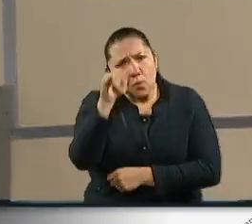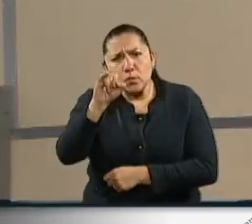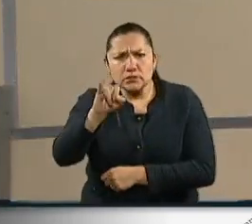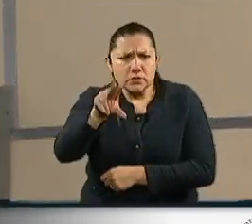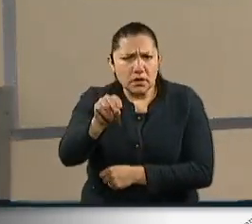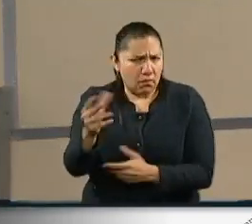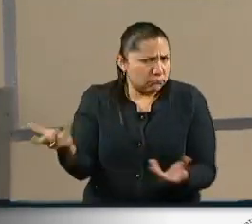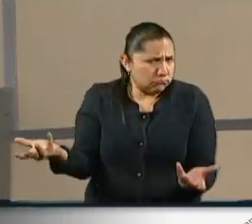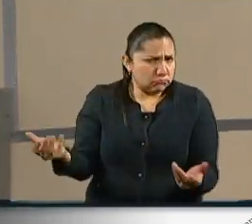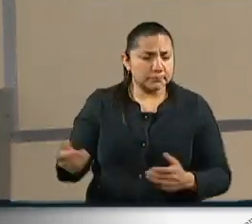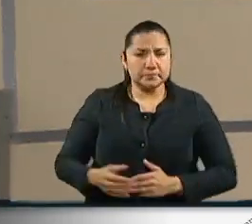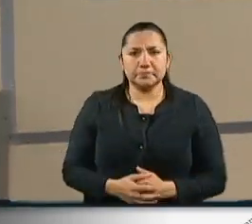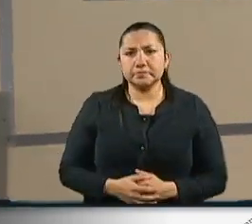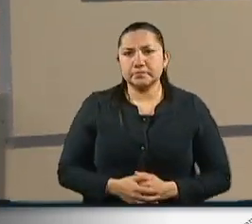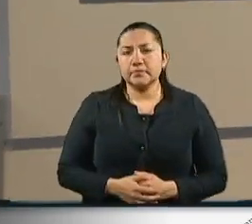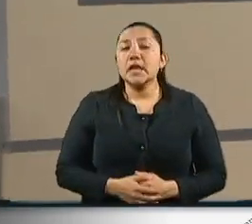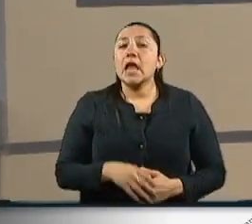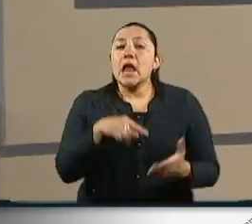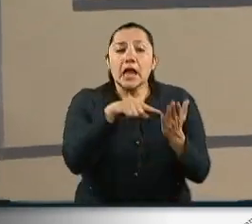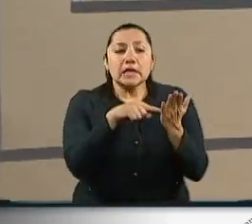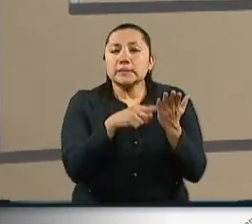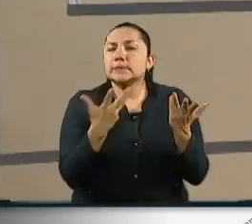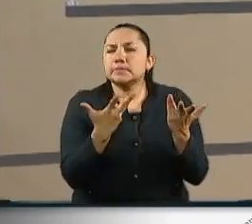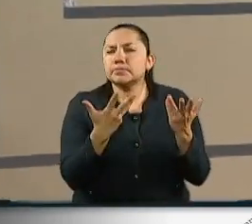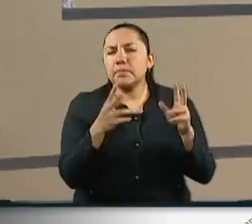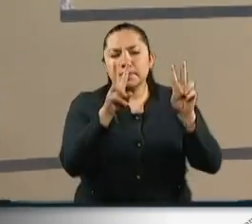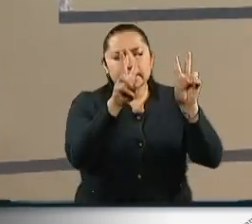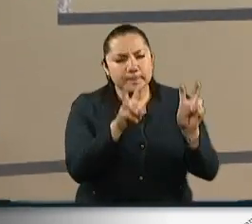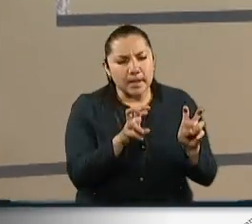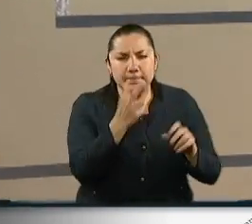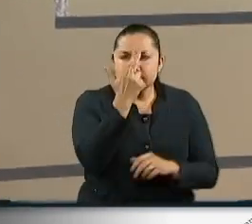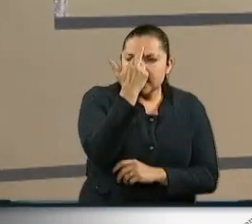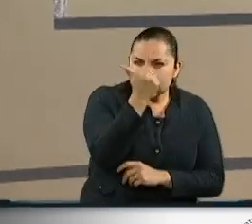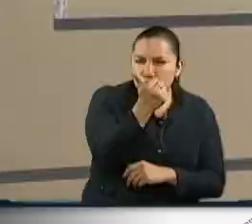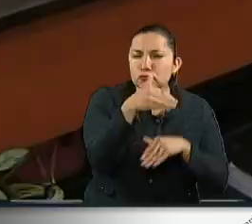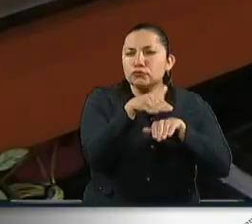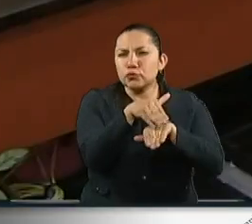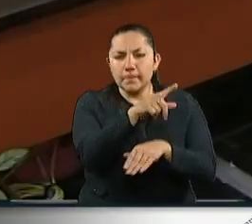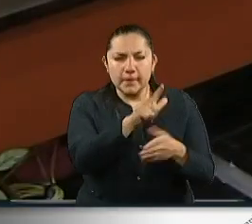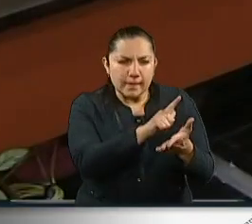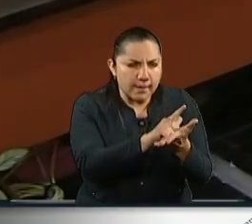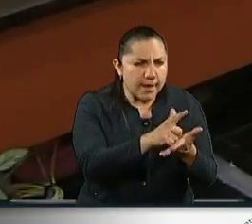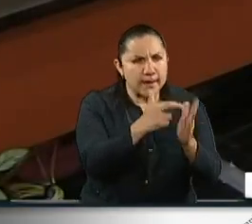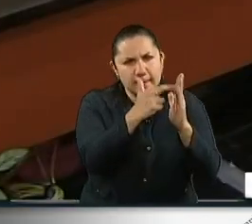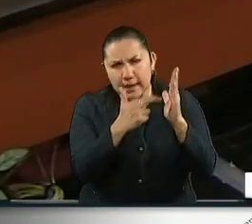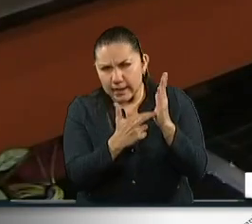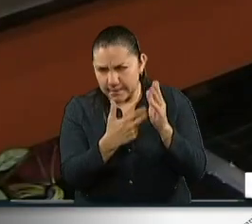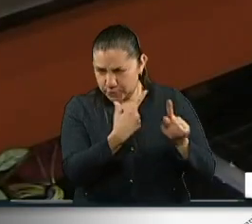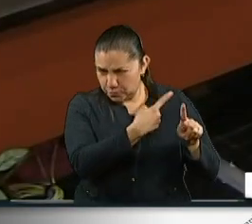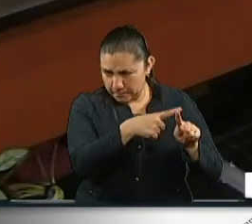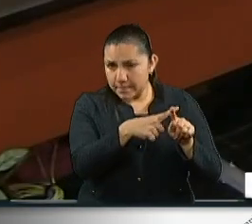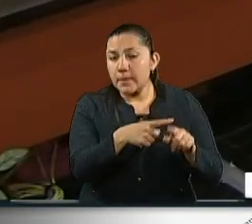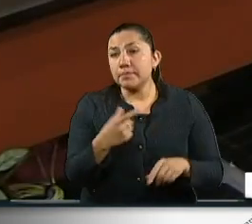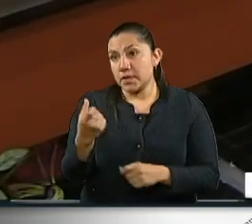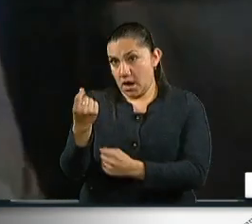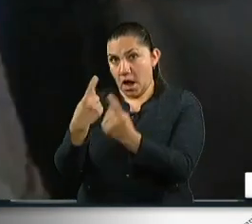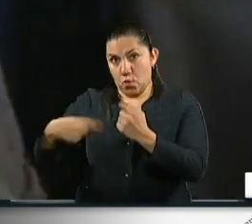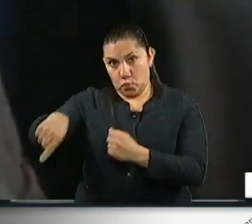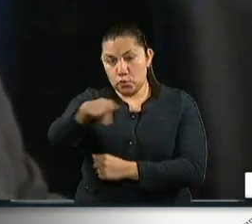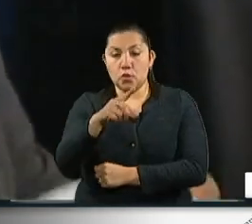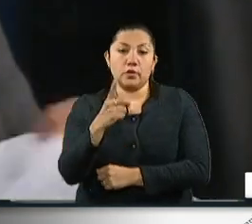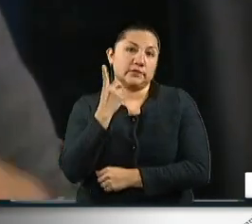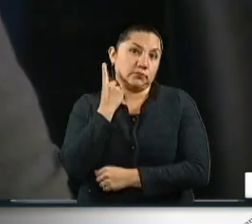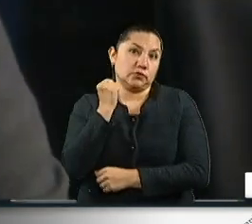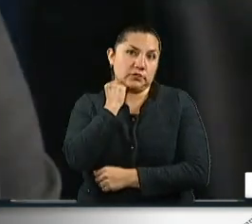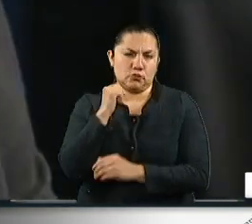además de los argumentos sobre técnica legislativa legisladoras y legisladores de oposición pidieron no dejar posibilidad a que en un